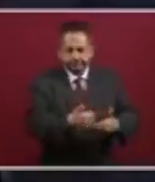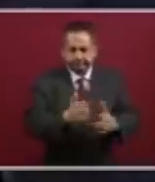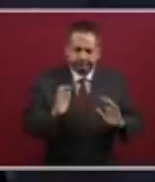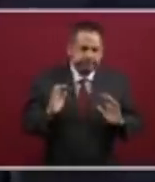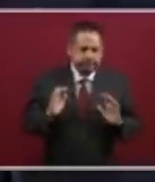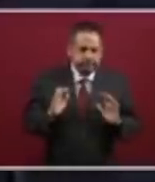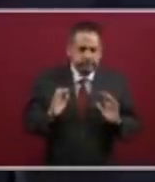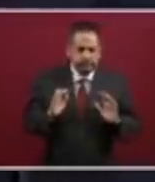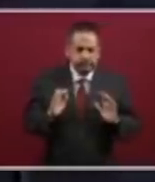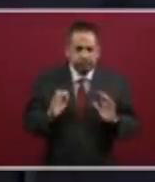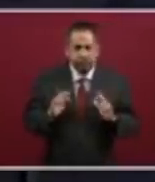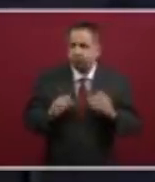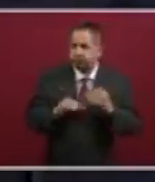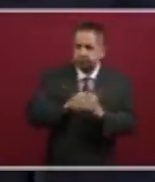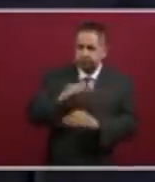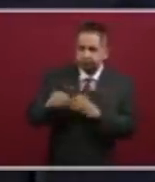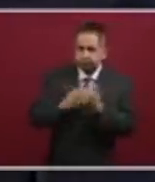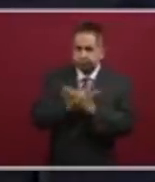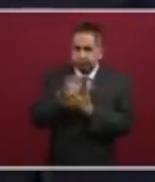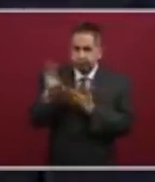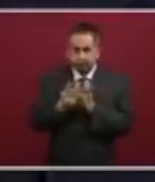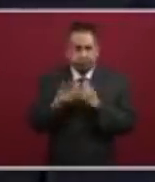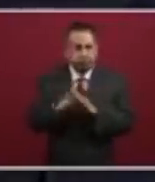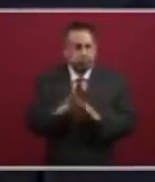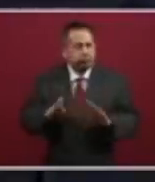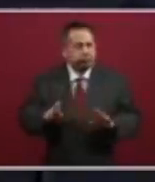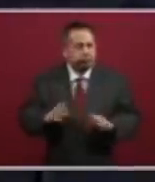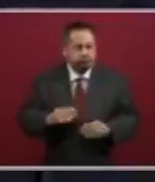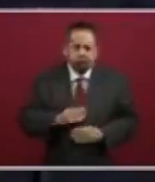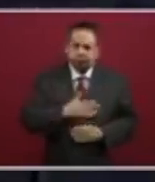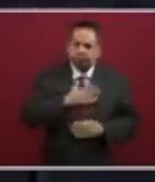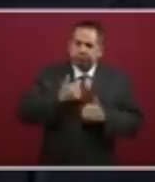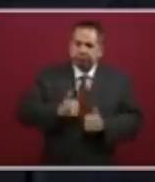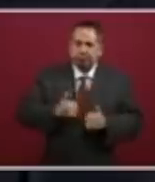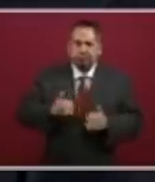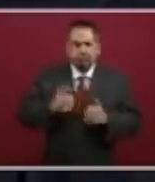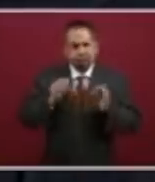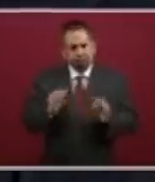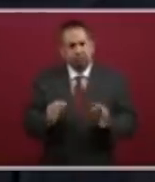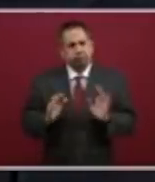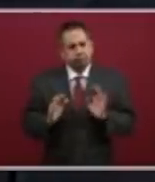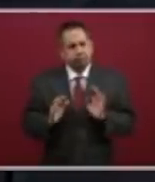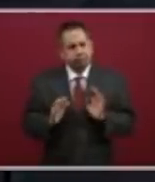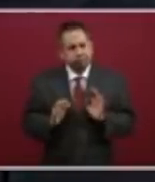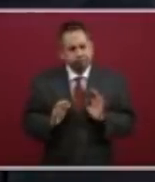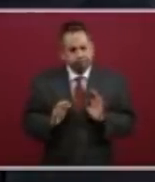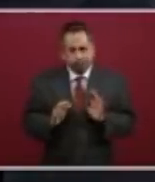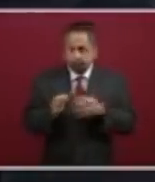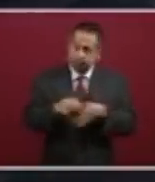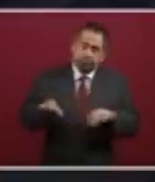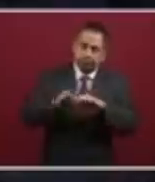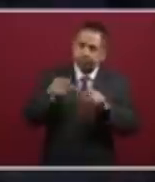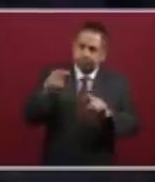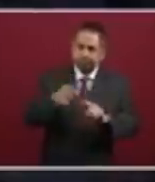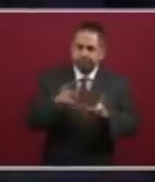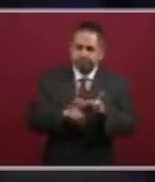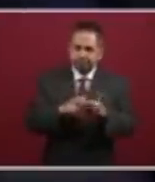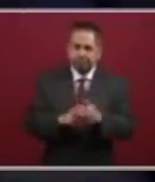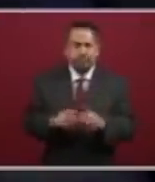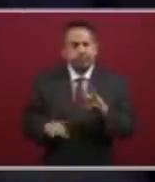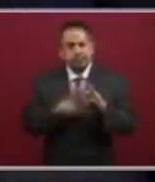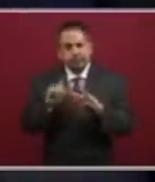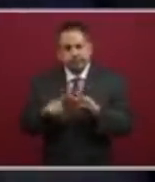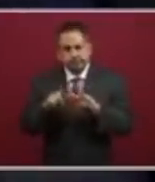Todos los programas de bienestar, que son fundamentales.